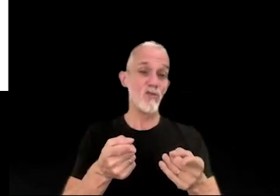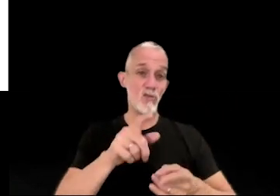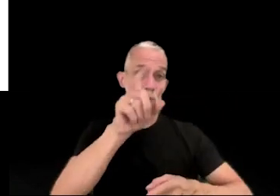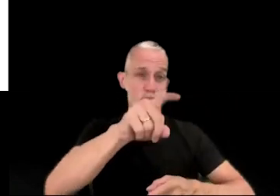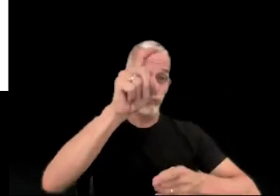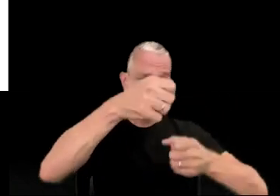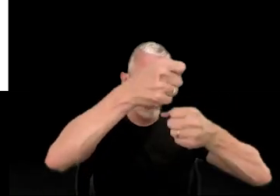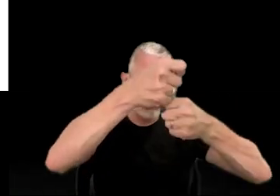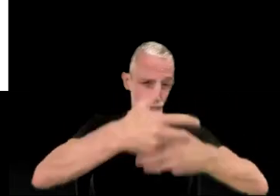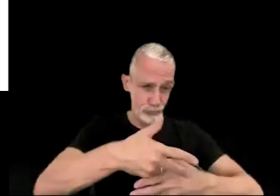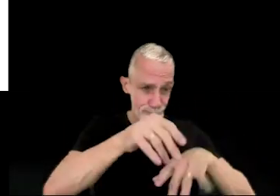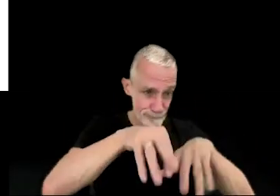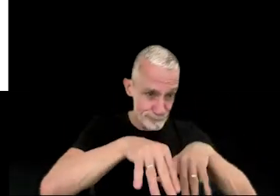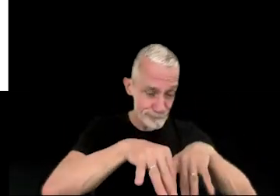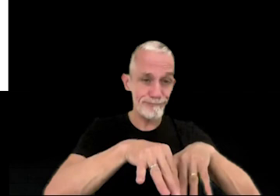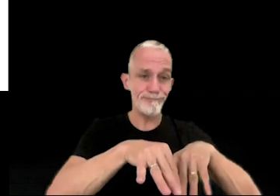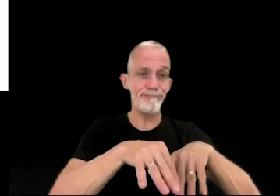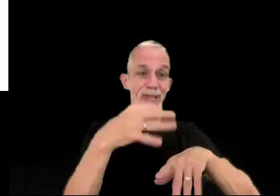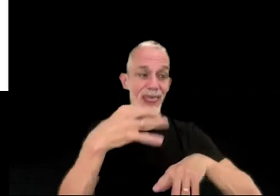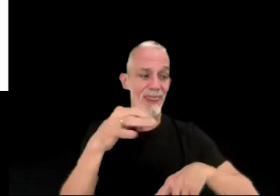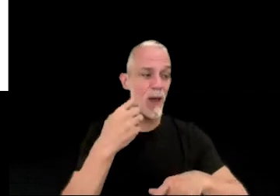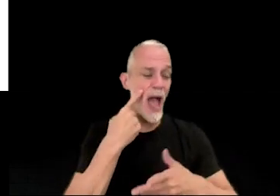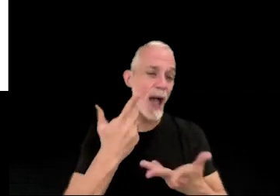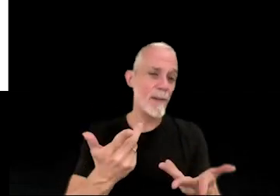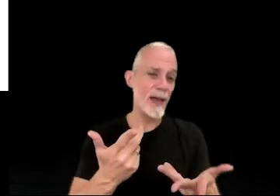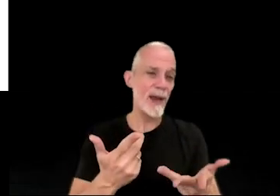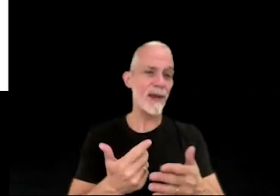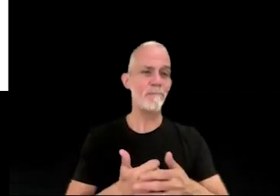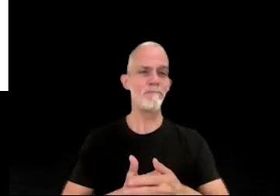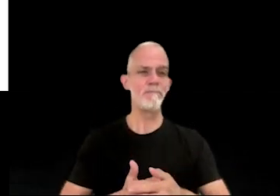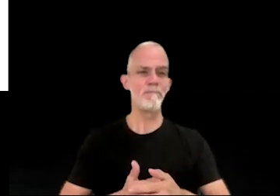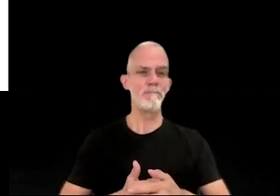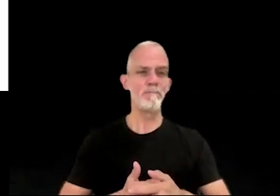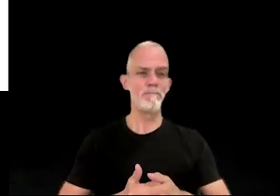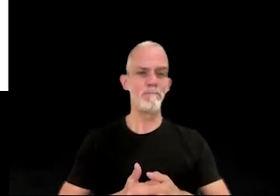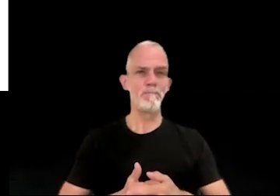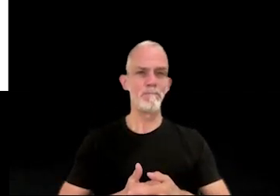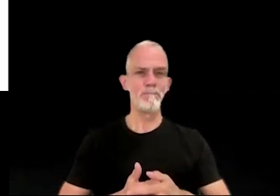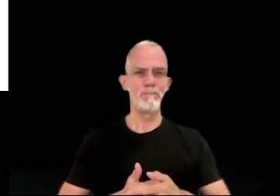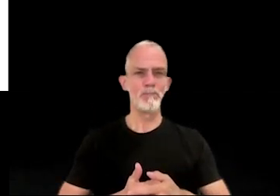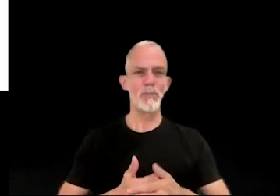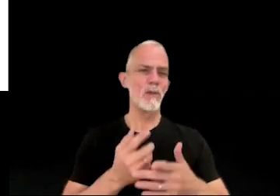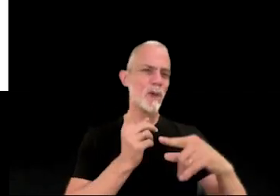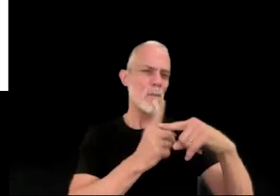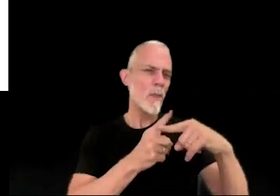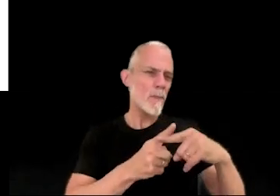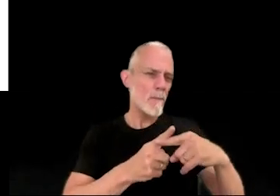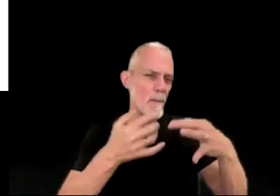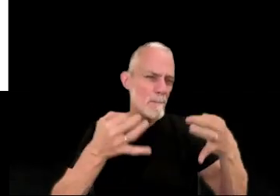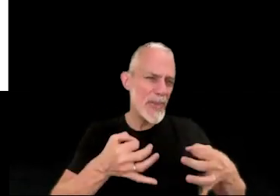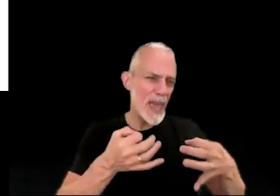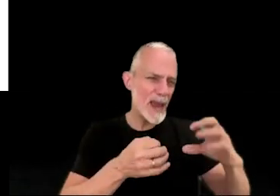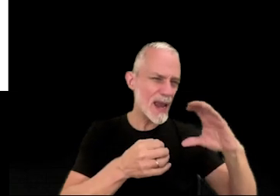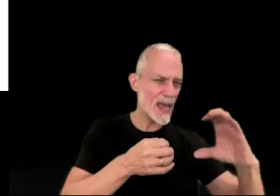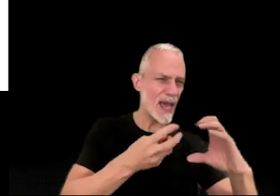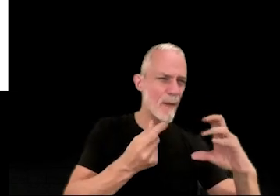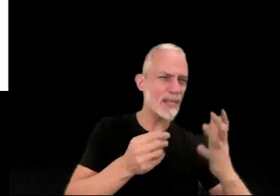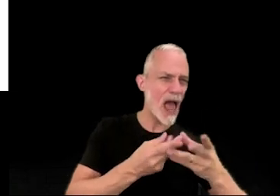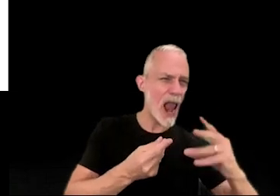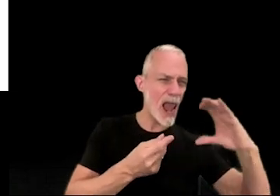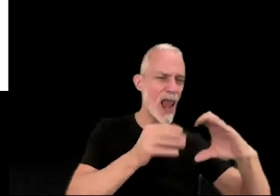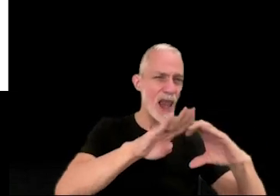operativamente tendríamos que ver, eh, calcularlas bien de forma tal de que las